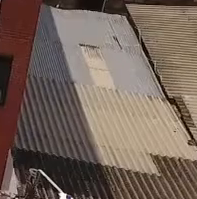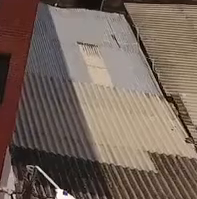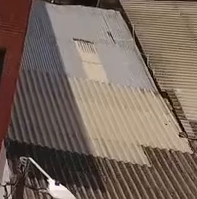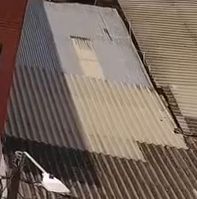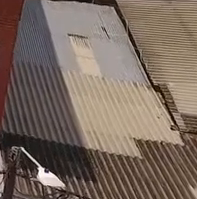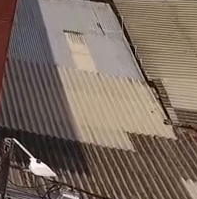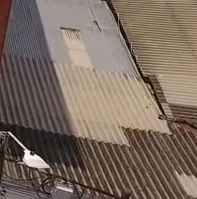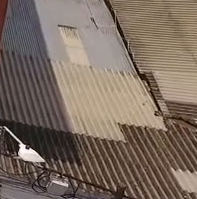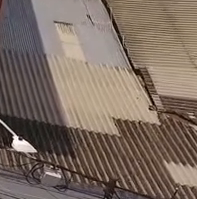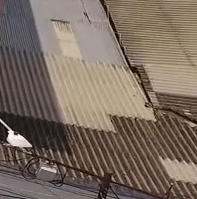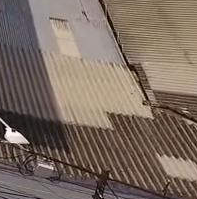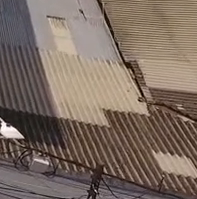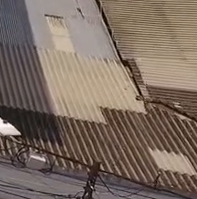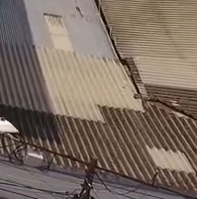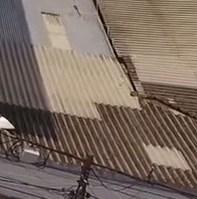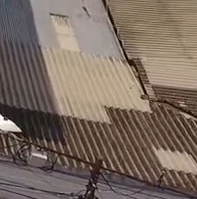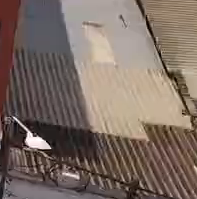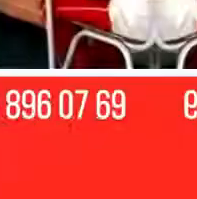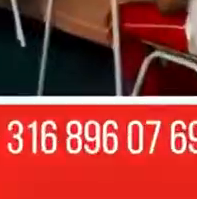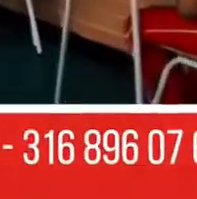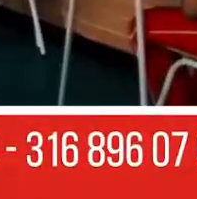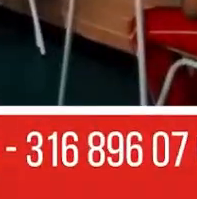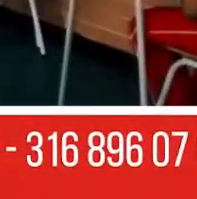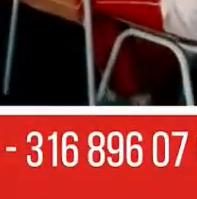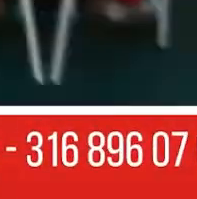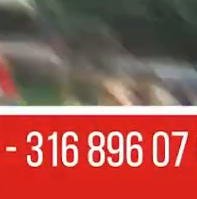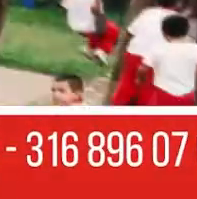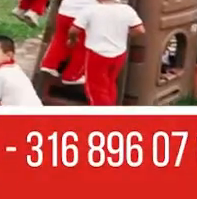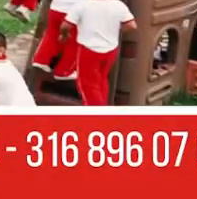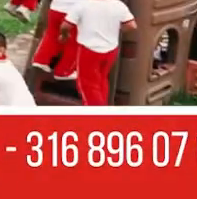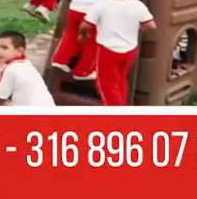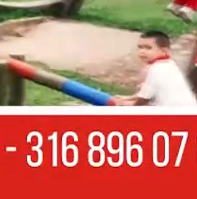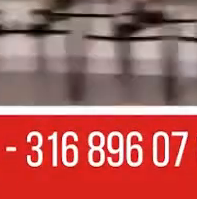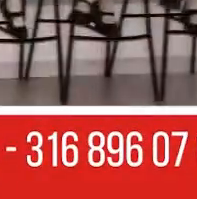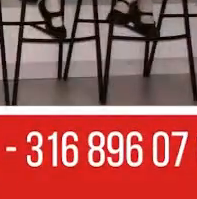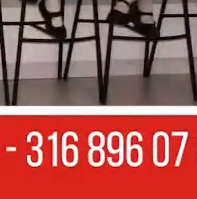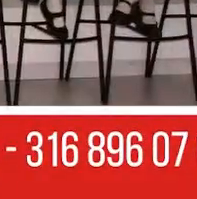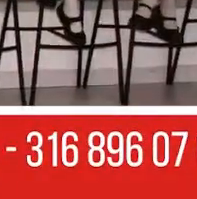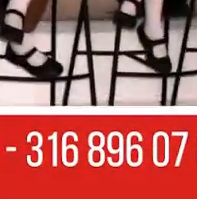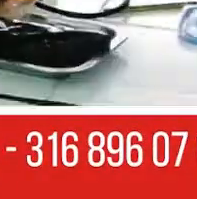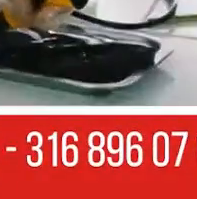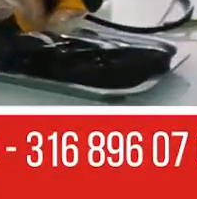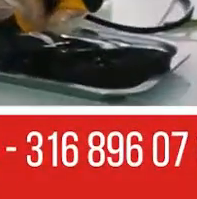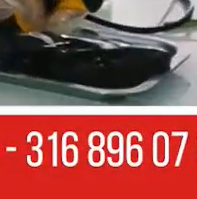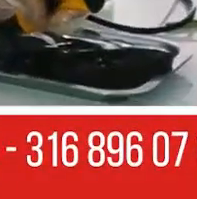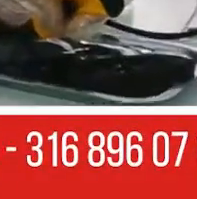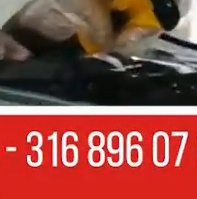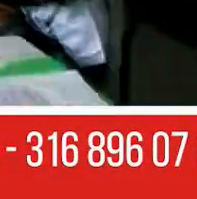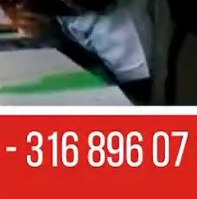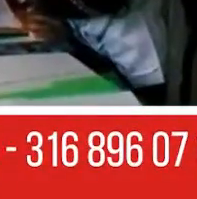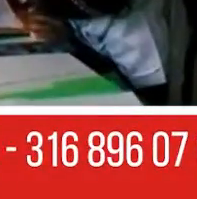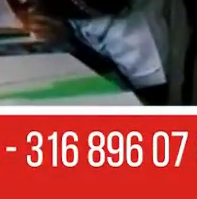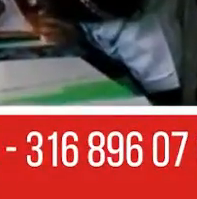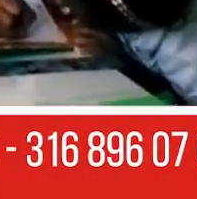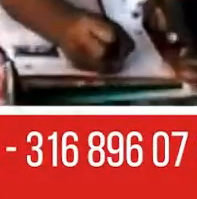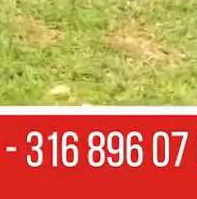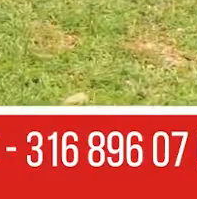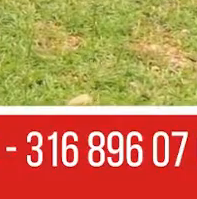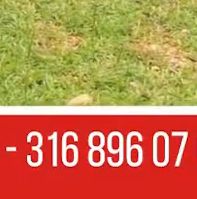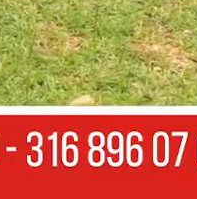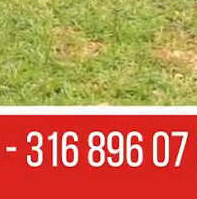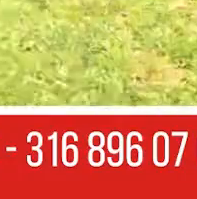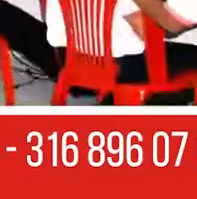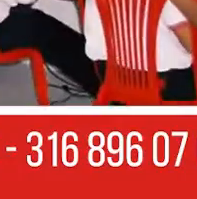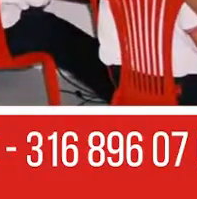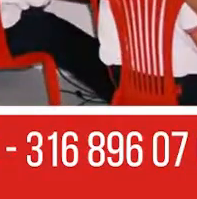320-842-3222. Liceo Bilingüe Rodolfo R. Ginás, por una educación para la ciencia y la investigación. Contamos con salas especializadas, laboratorio de idiomas, química,